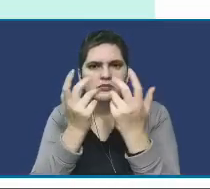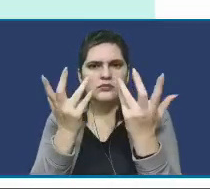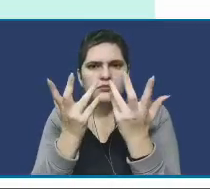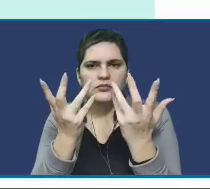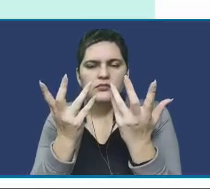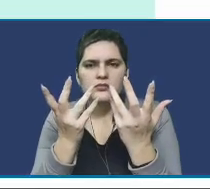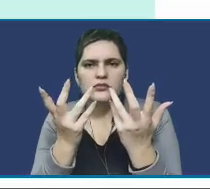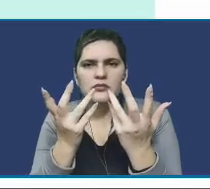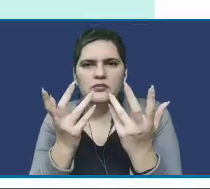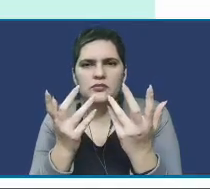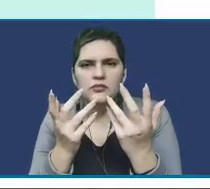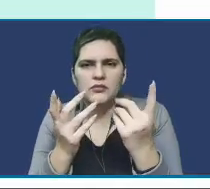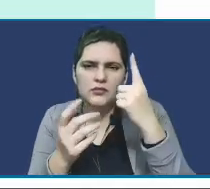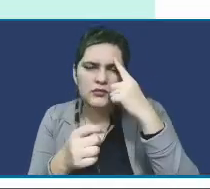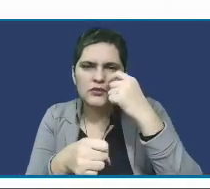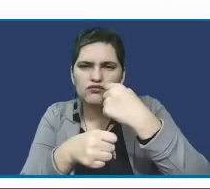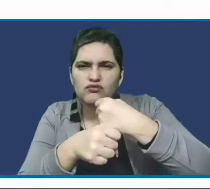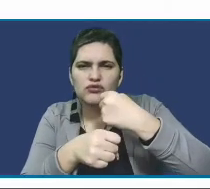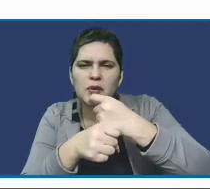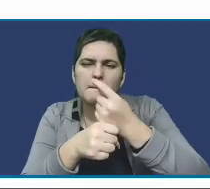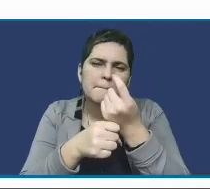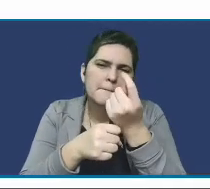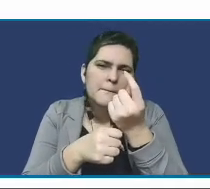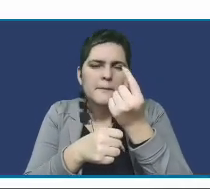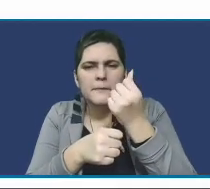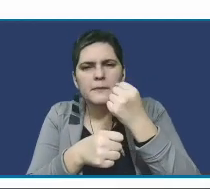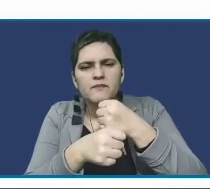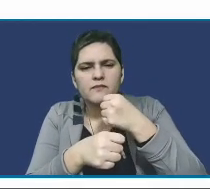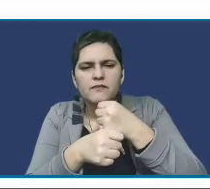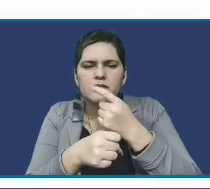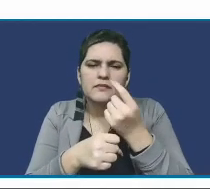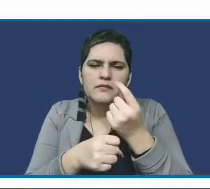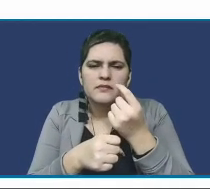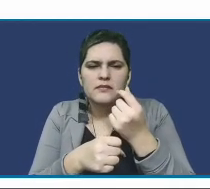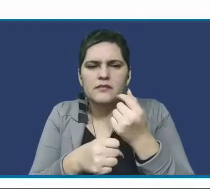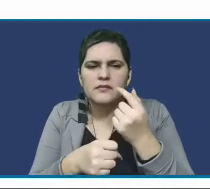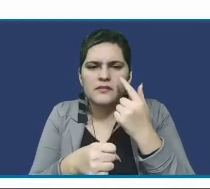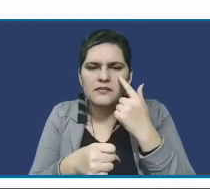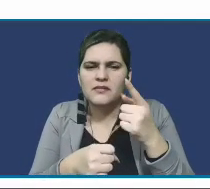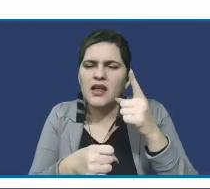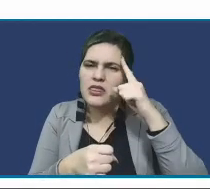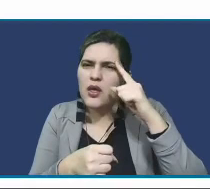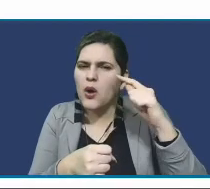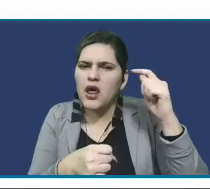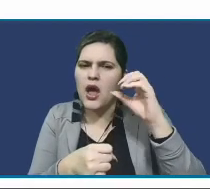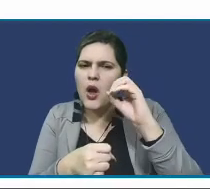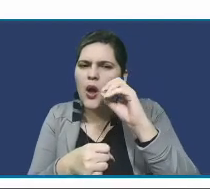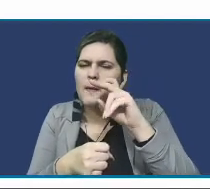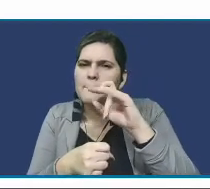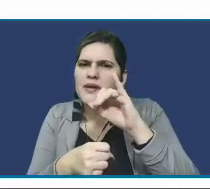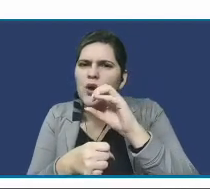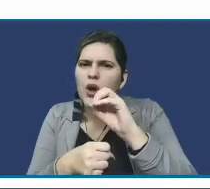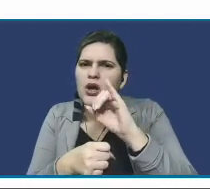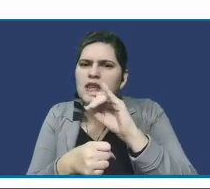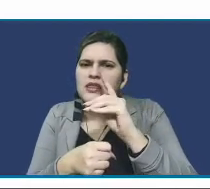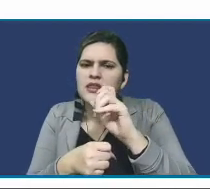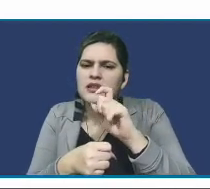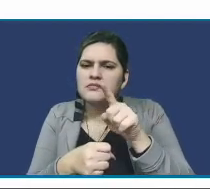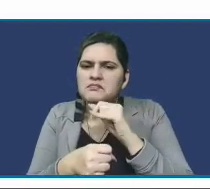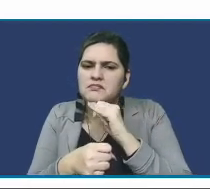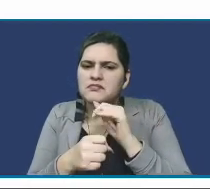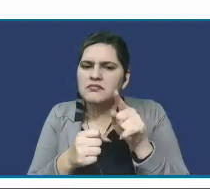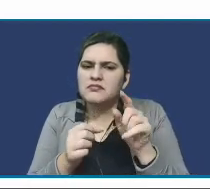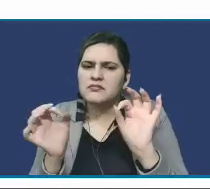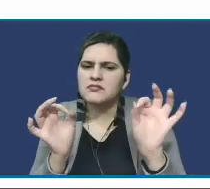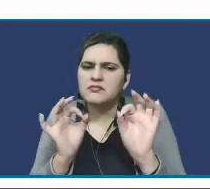funcionaban parecido, ¿ya? Esa era la teoría de los opioides. No sé si no me detengo en esto o sigo nomás.